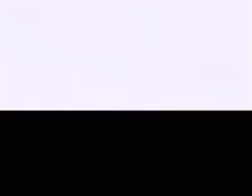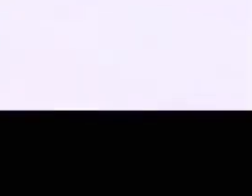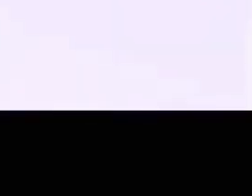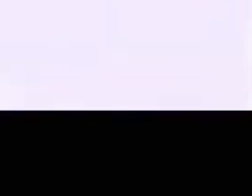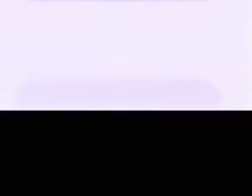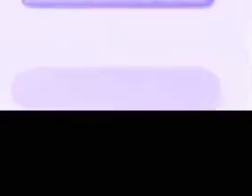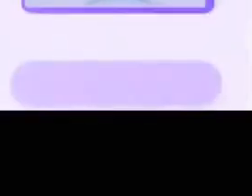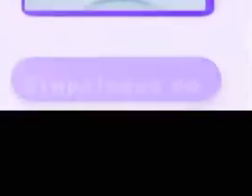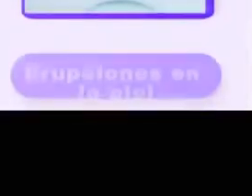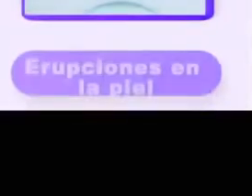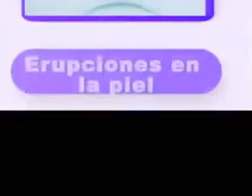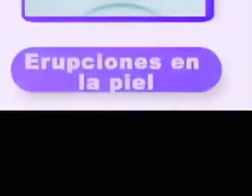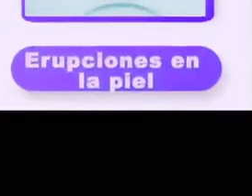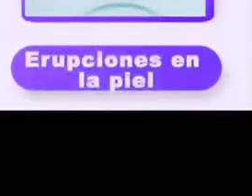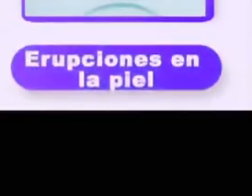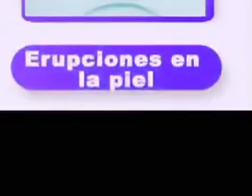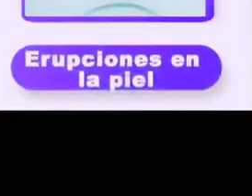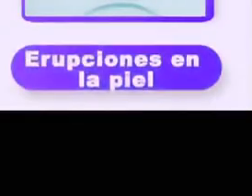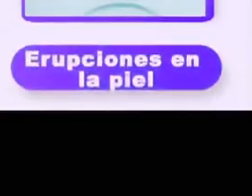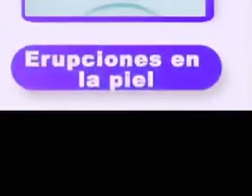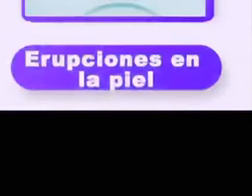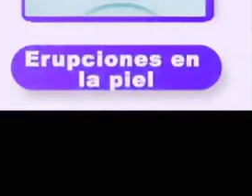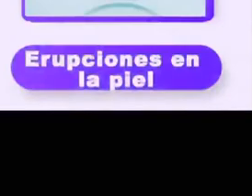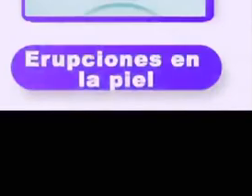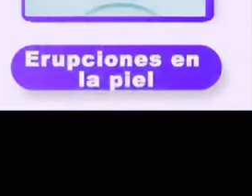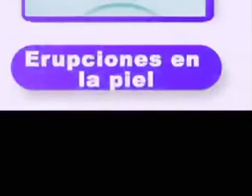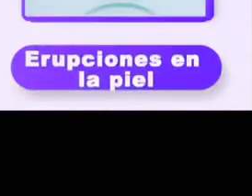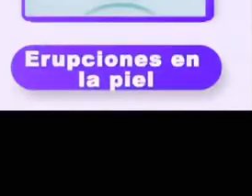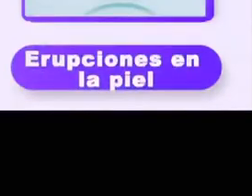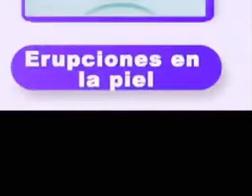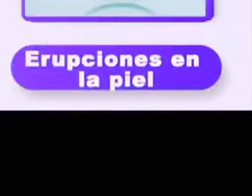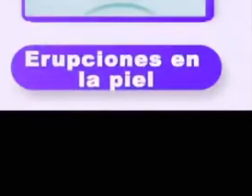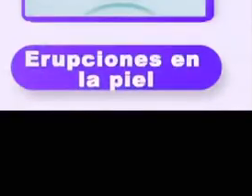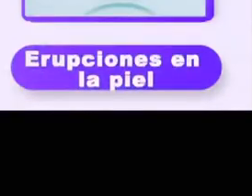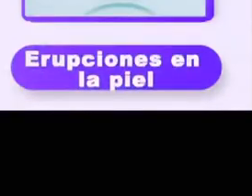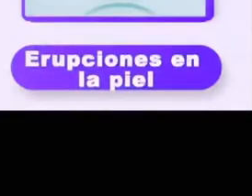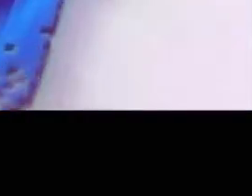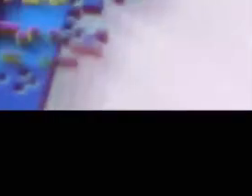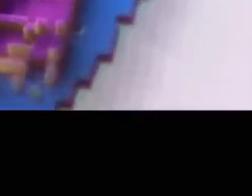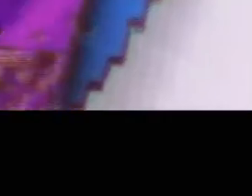Si tienes los síntomas, no automedicarte y visita tu centro de salud.